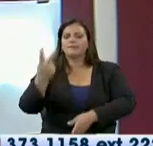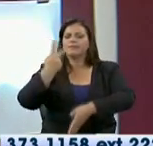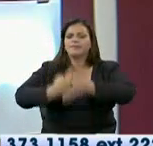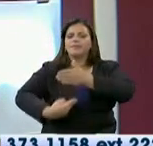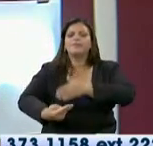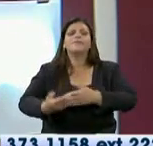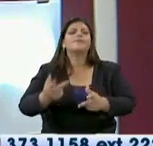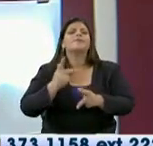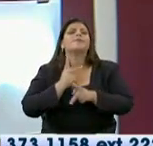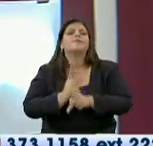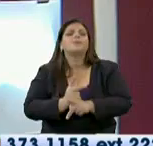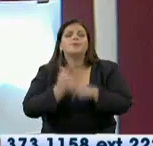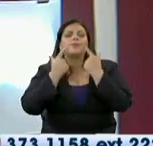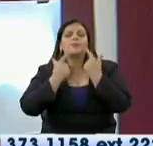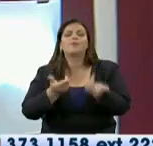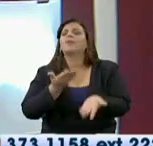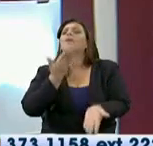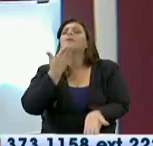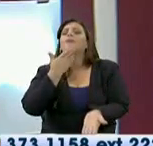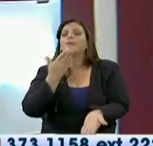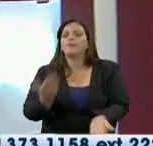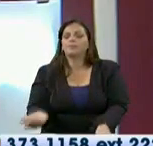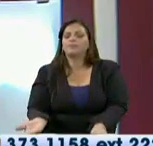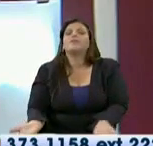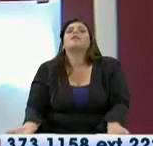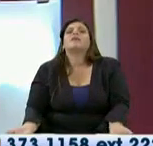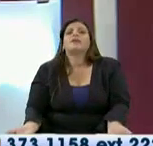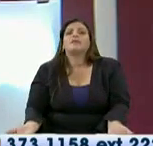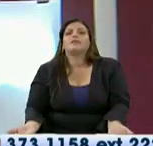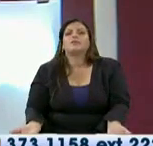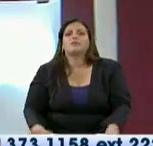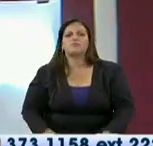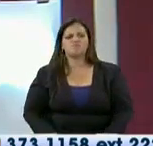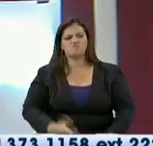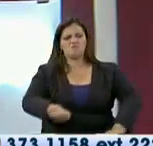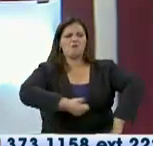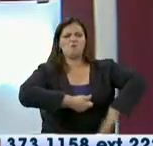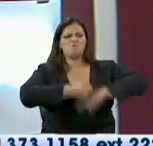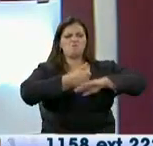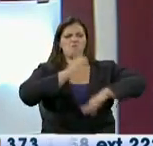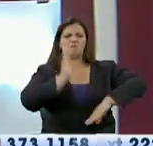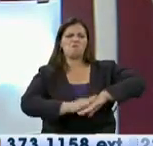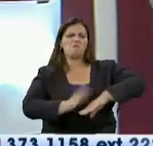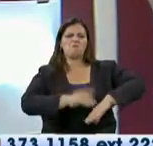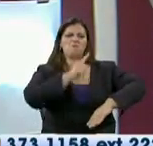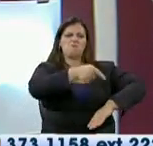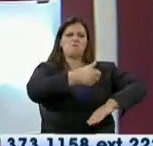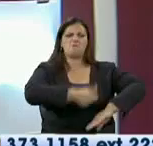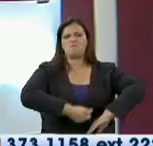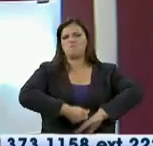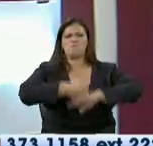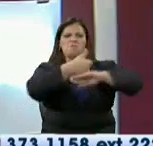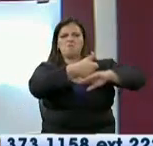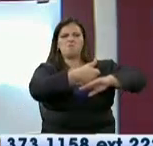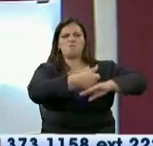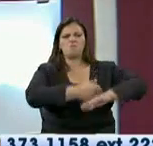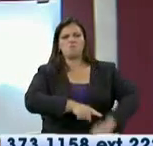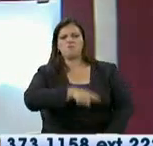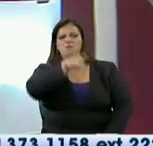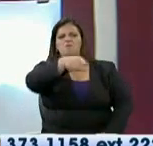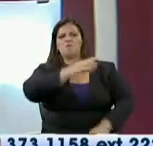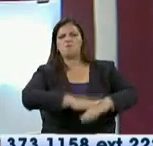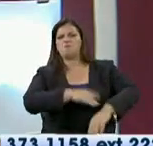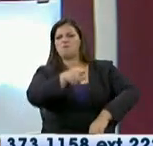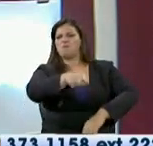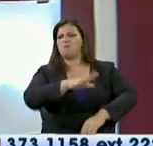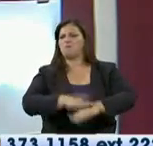sociales? ¿Verdad? Y después reclamamos, las autoridades tienen la culpa, el tal tiene la culpa, el de allá tiene la